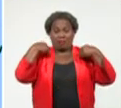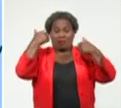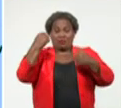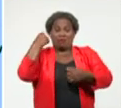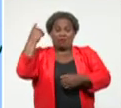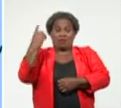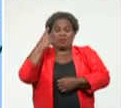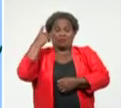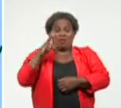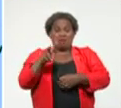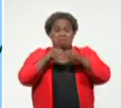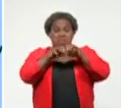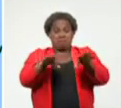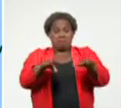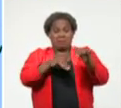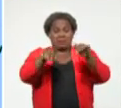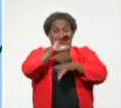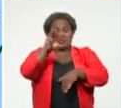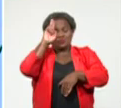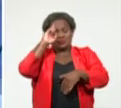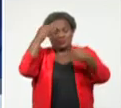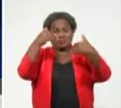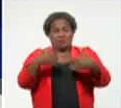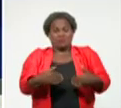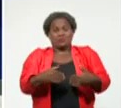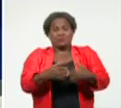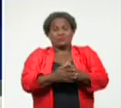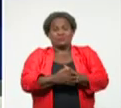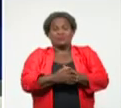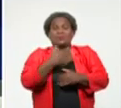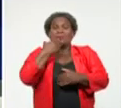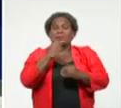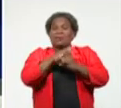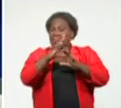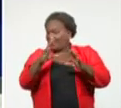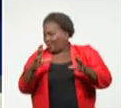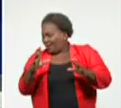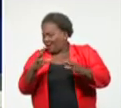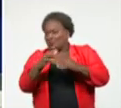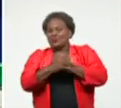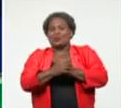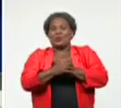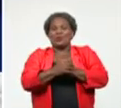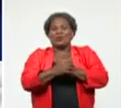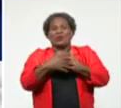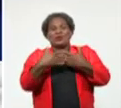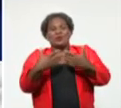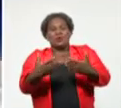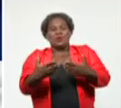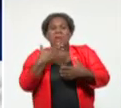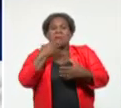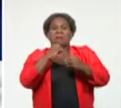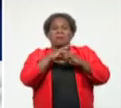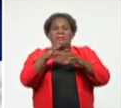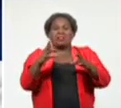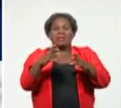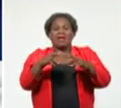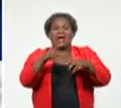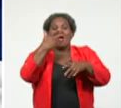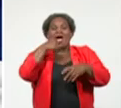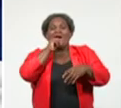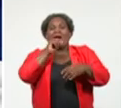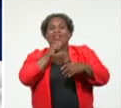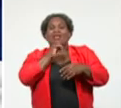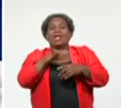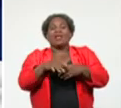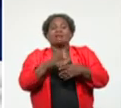Epidemiología del MINSAP. Doctor, buenos días. Buenos días a ustedes, buenos días a Biel, que nos acompaña hoy, la